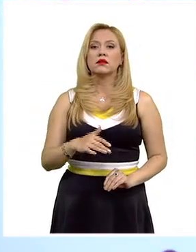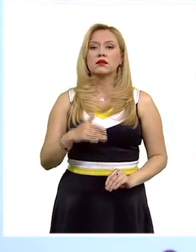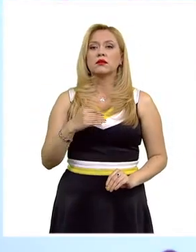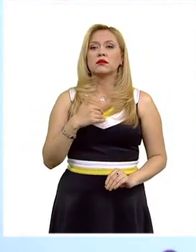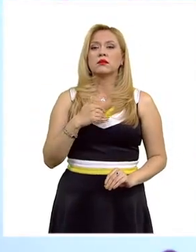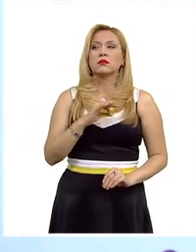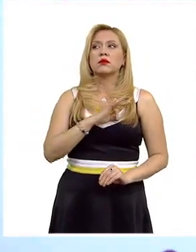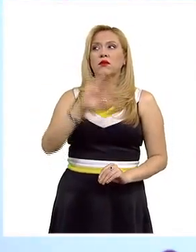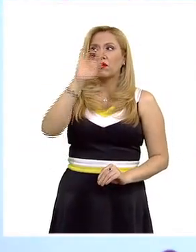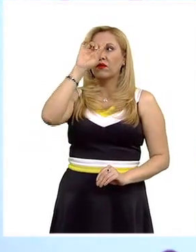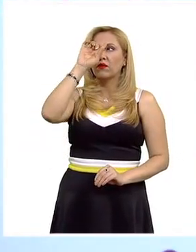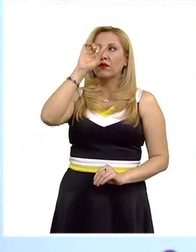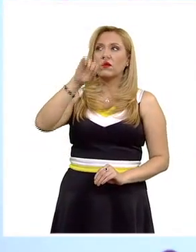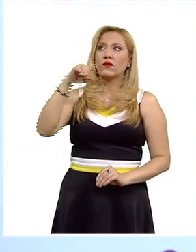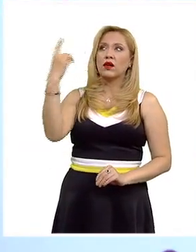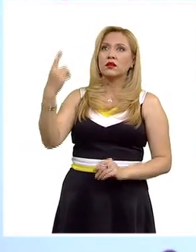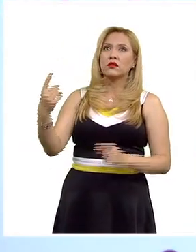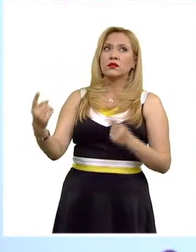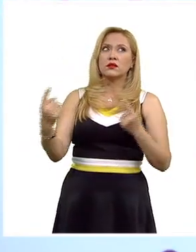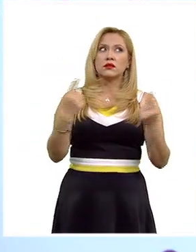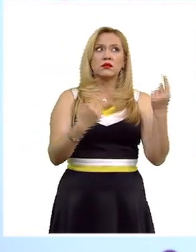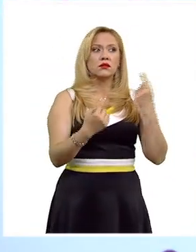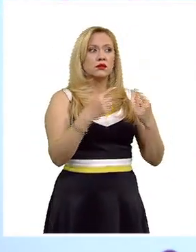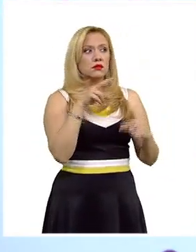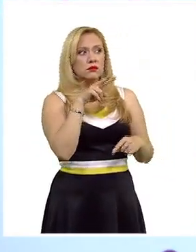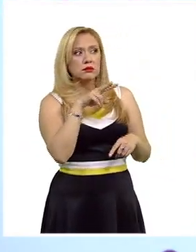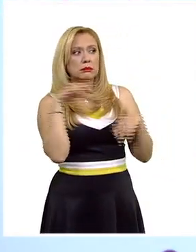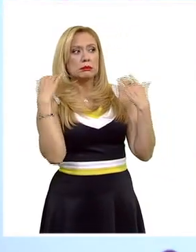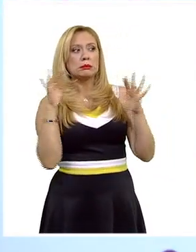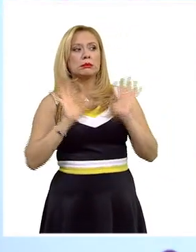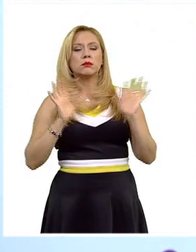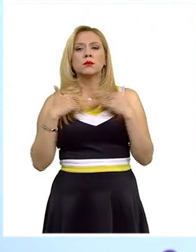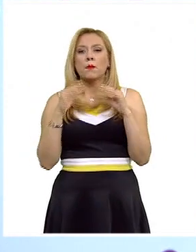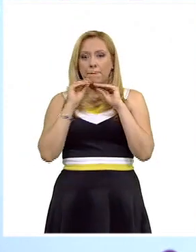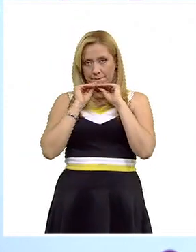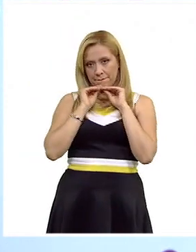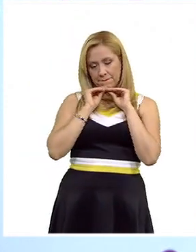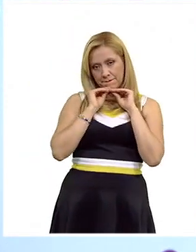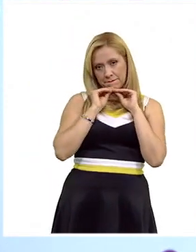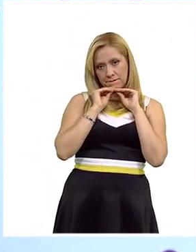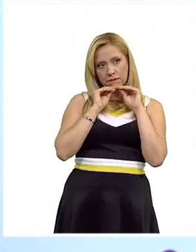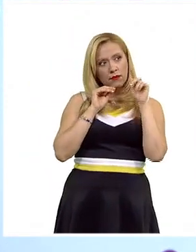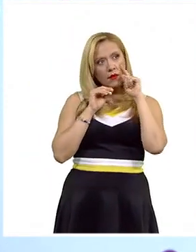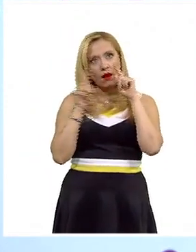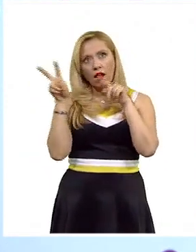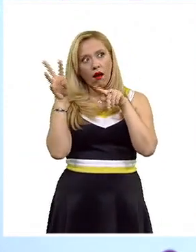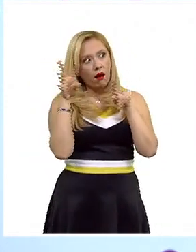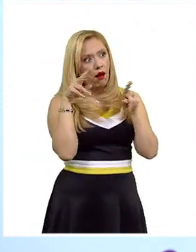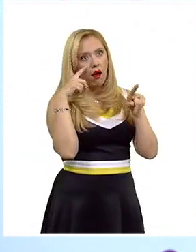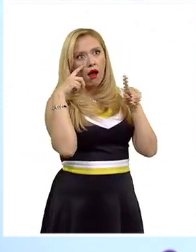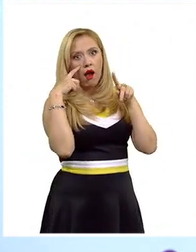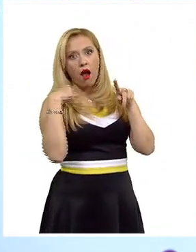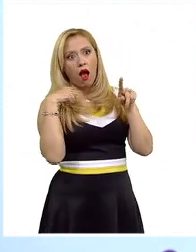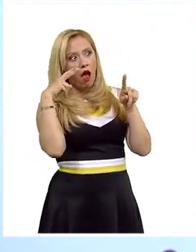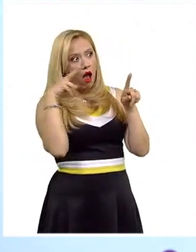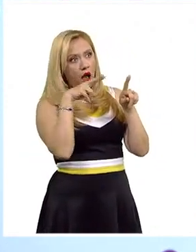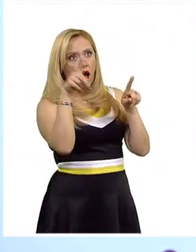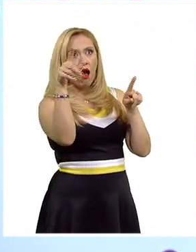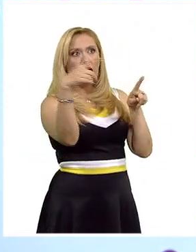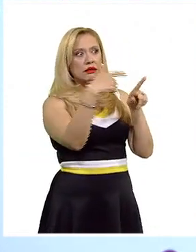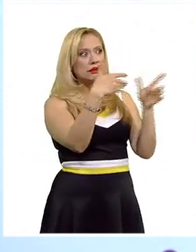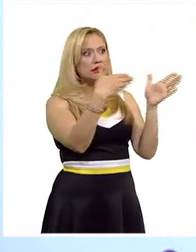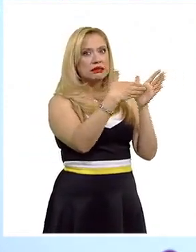ser susceptible a vivir la misma violencia. Hay esta generación de un medio hostil de trabajo